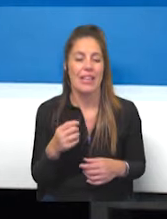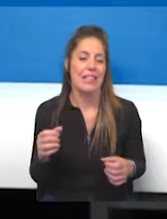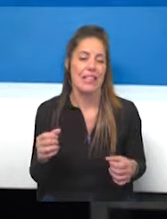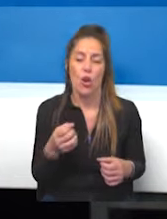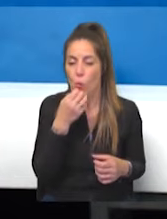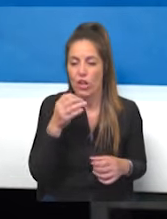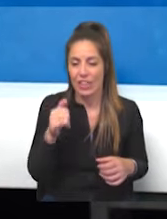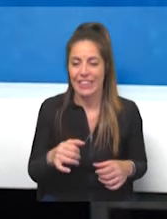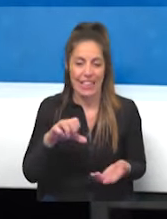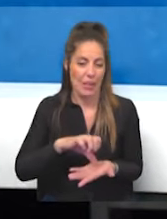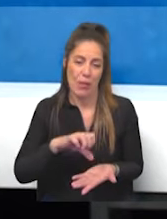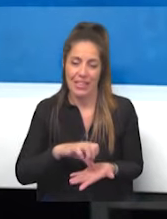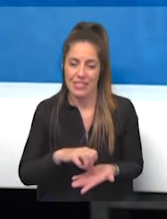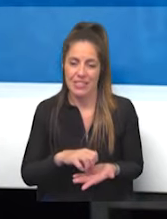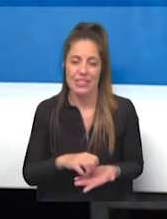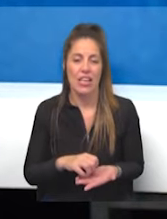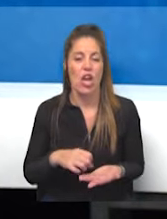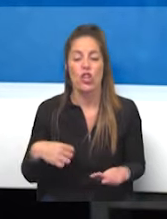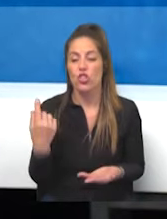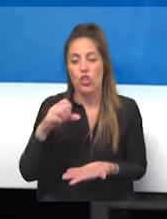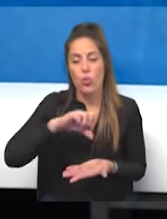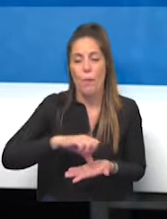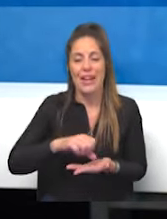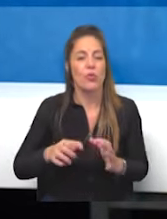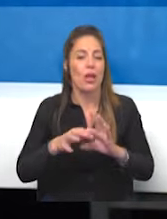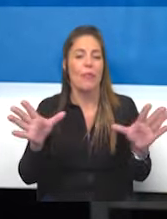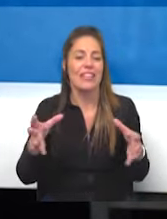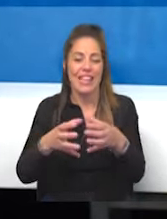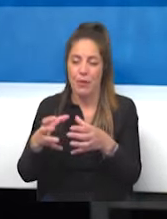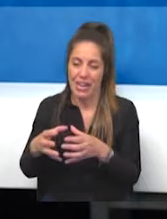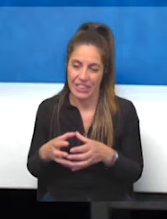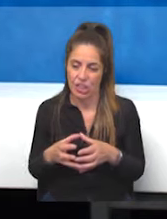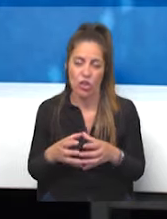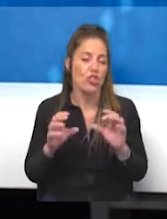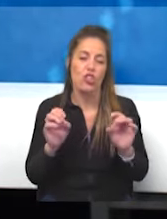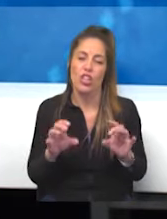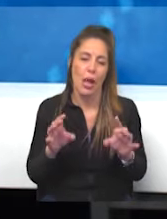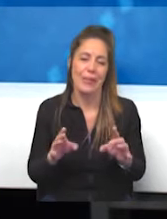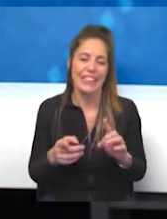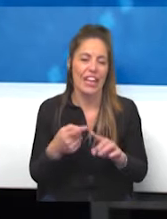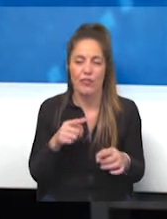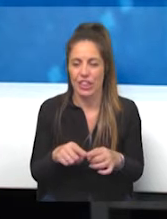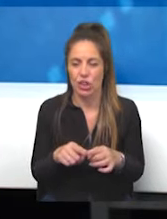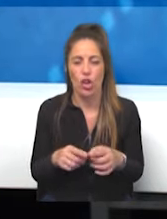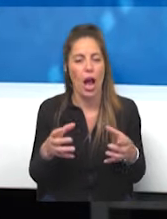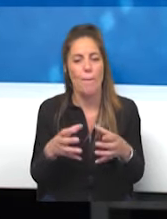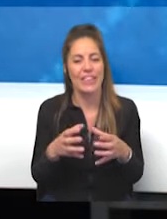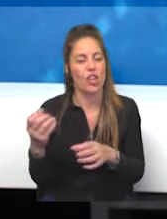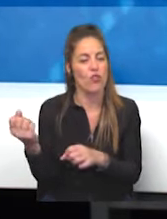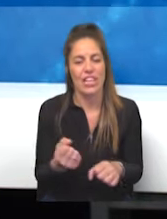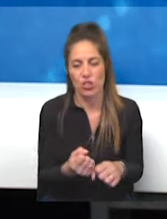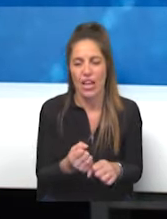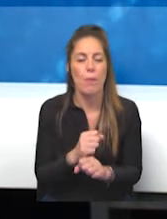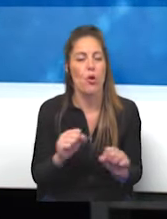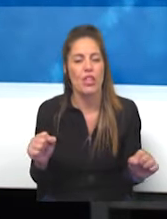este país somos un país somos una democracia de partidos no solamente refiriéndonos a los partidos fundacionales